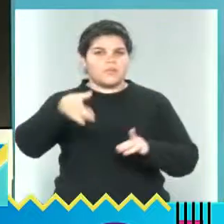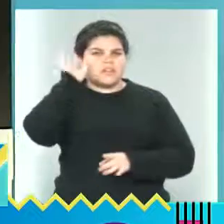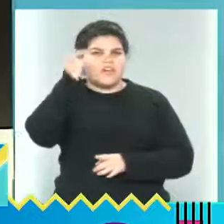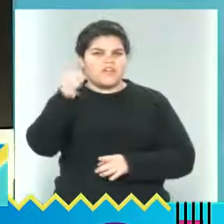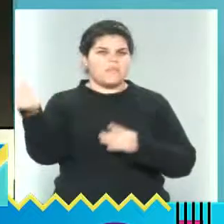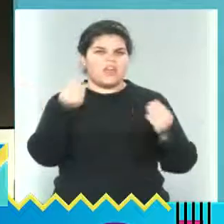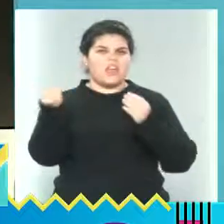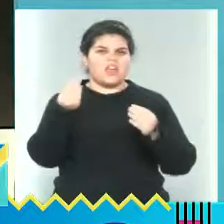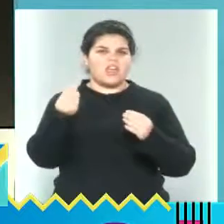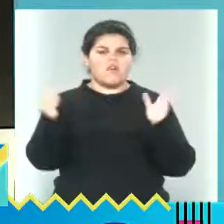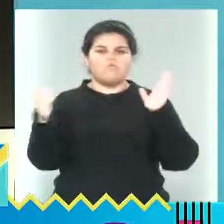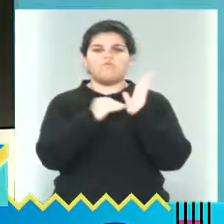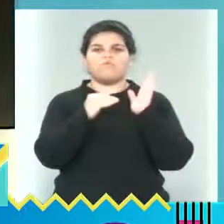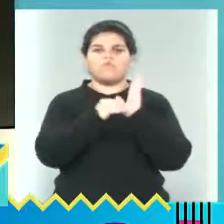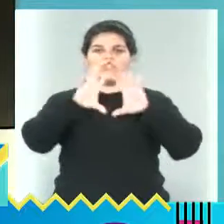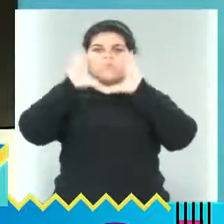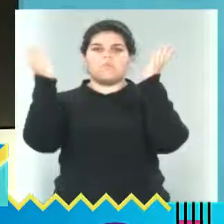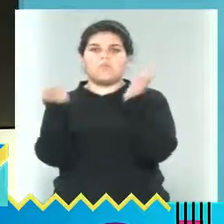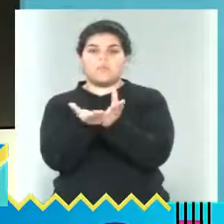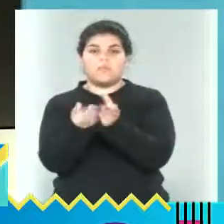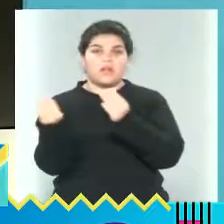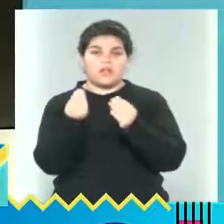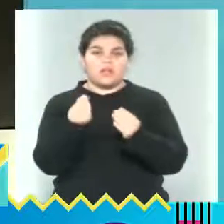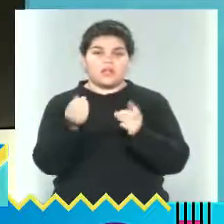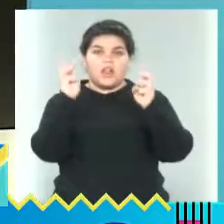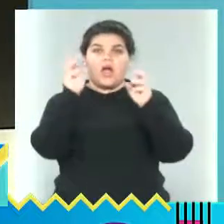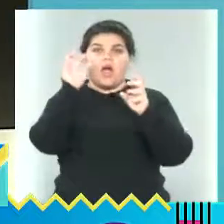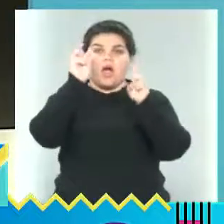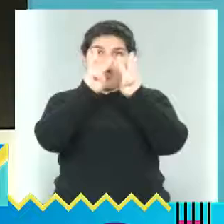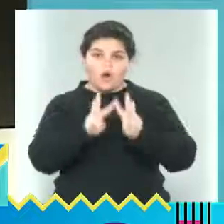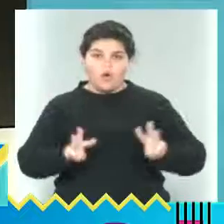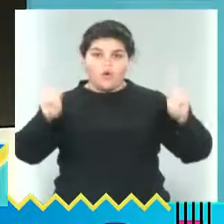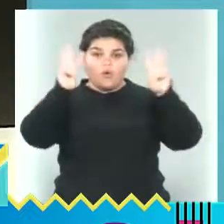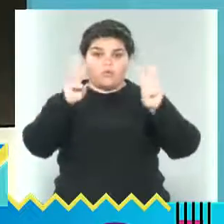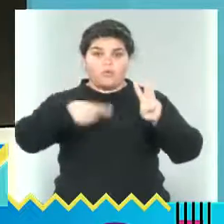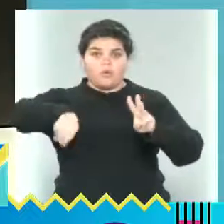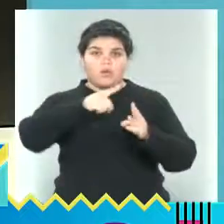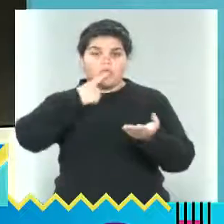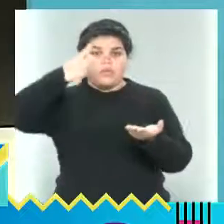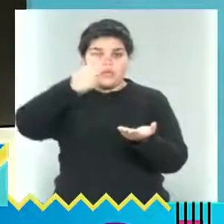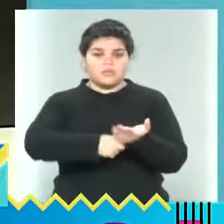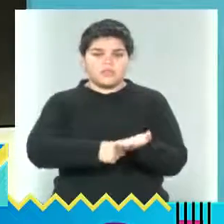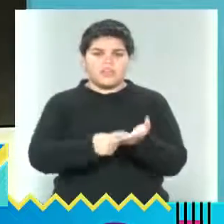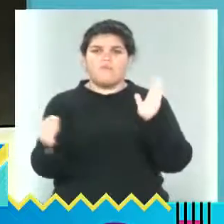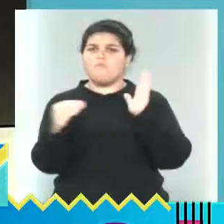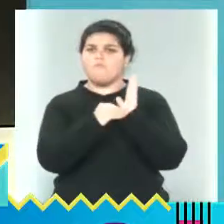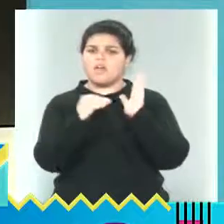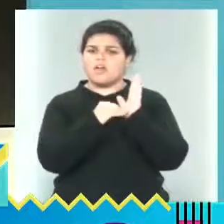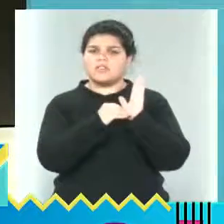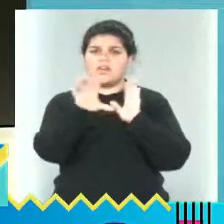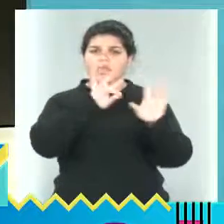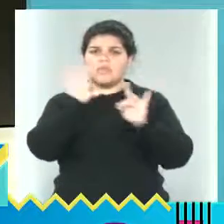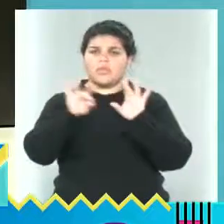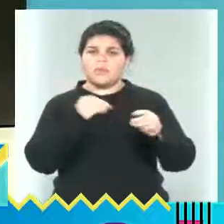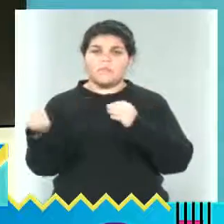días mundiales? Bueno, según la Organización de Naciones Unidas, es para generar actividades relacionadas y dirigidas